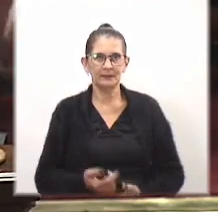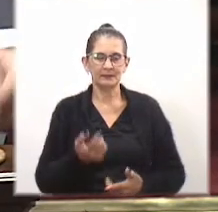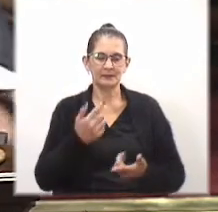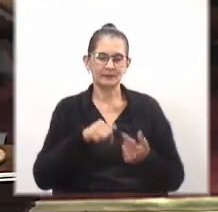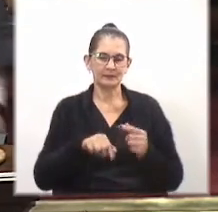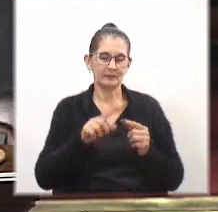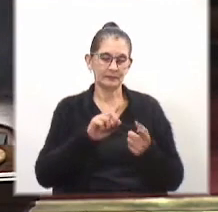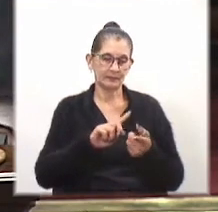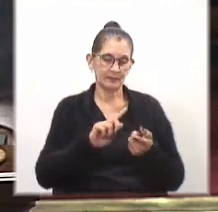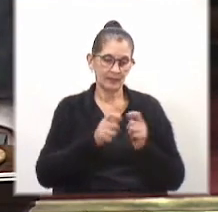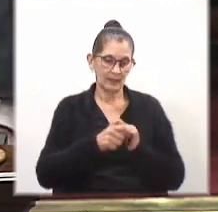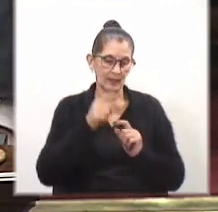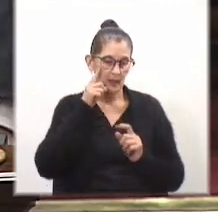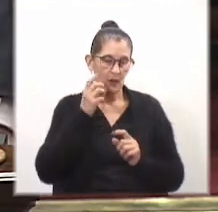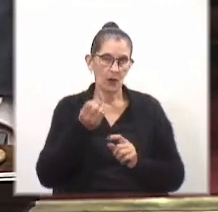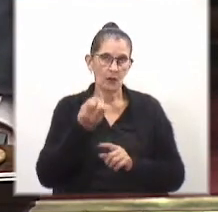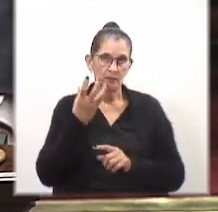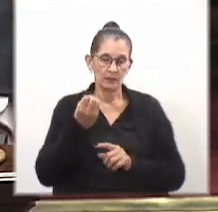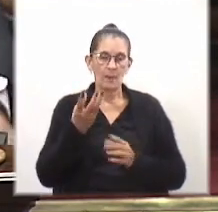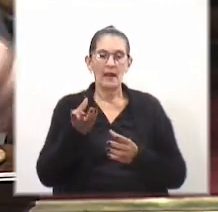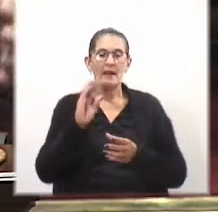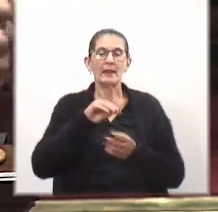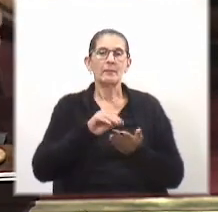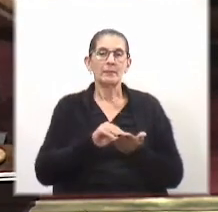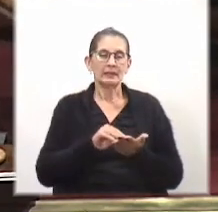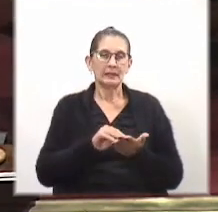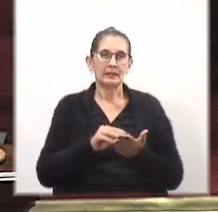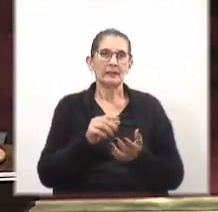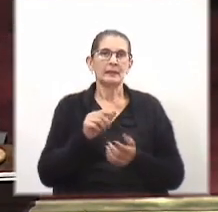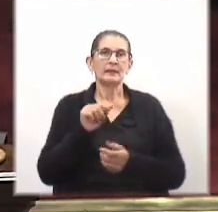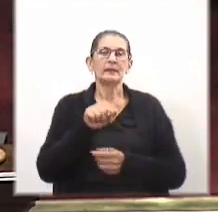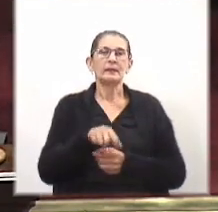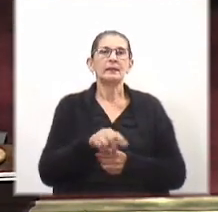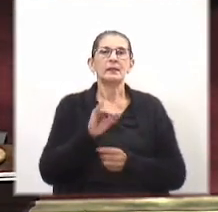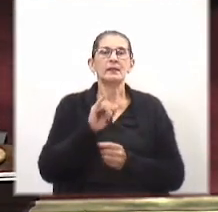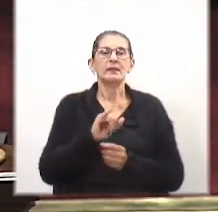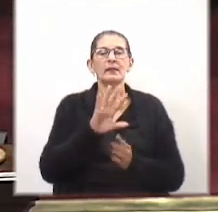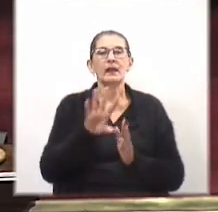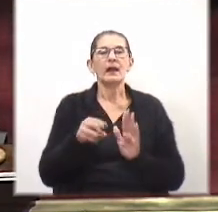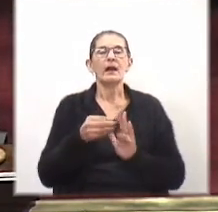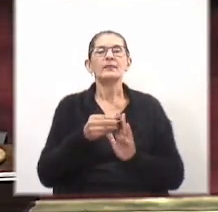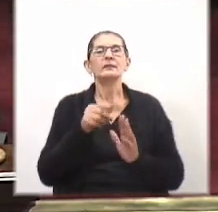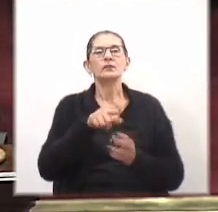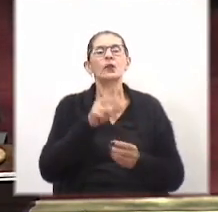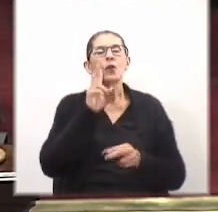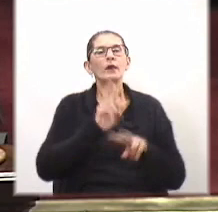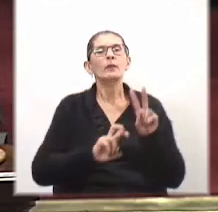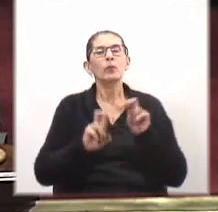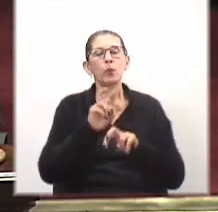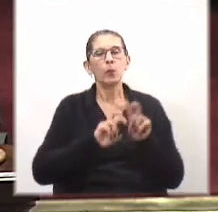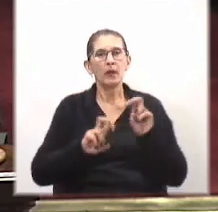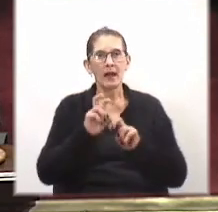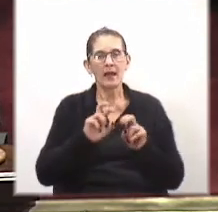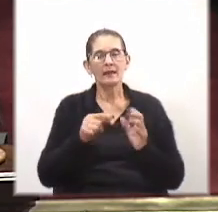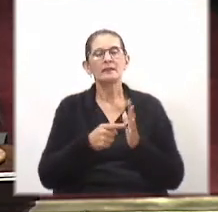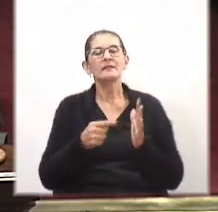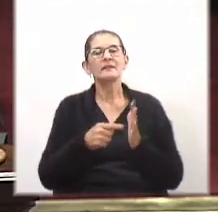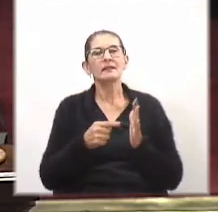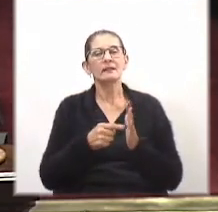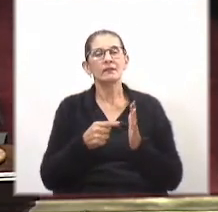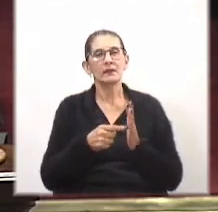Cambia el concepto de la tasa de reemplazo para implementar el de tasa de adquisición. Lo que busca es